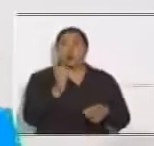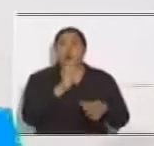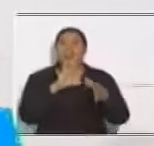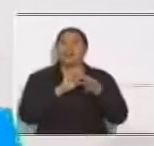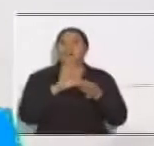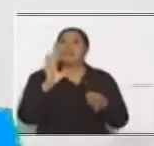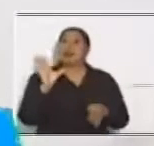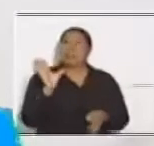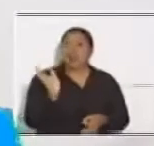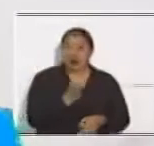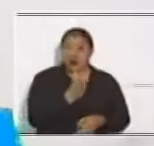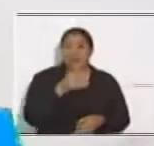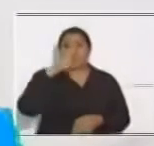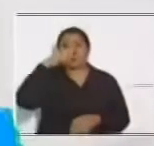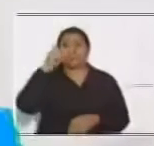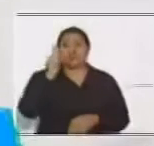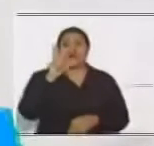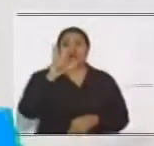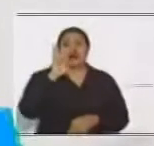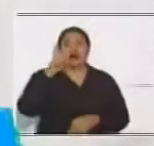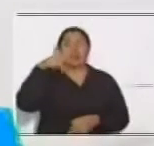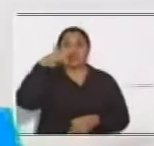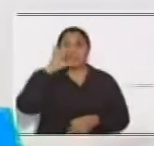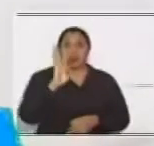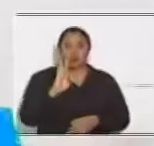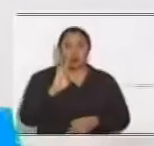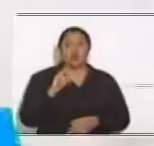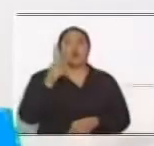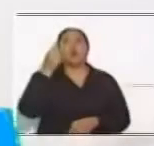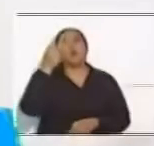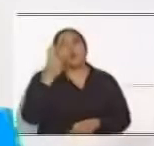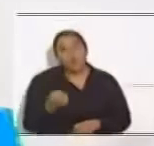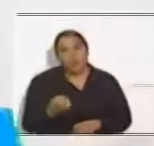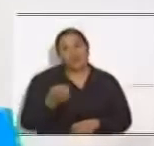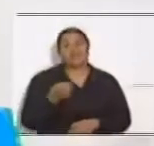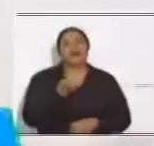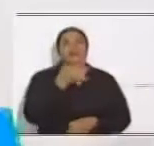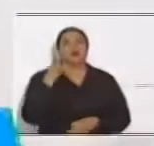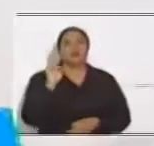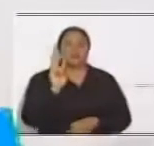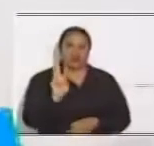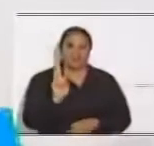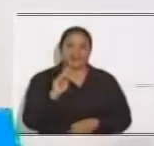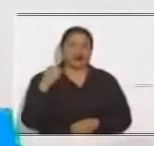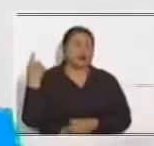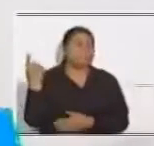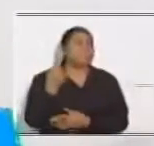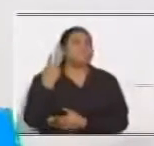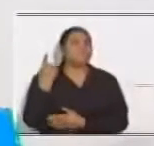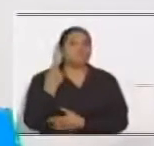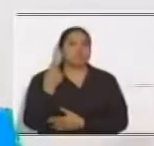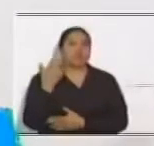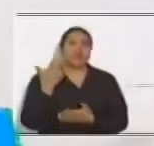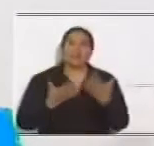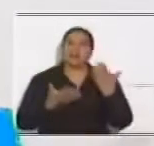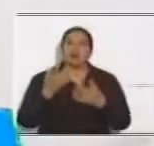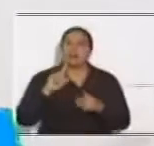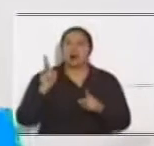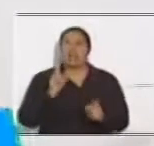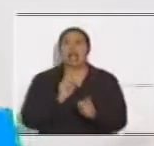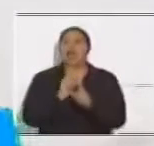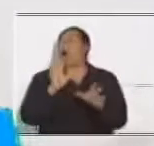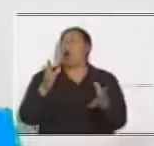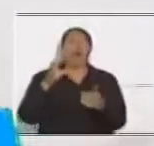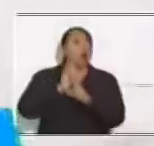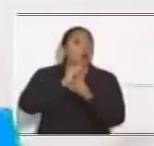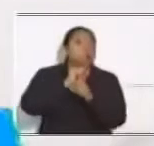Entonces, otra vez resalta el número 3, su importancia, ¿sí? Tal vez no era casualidad, era la